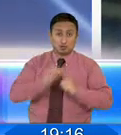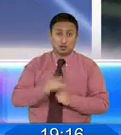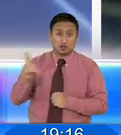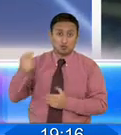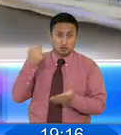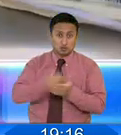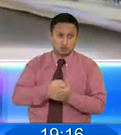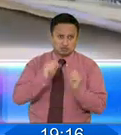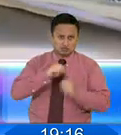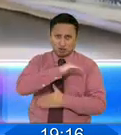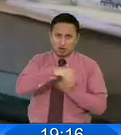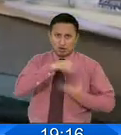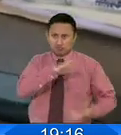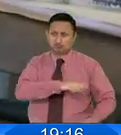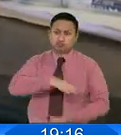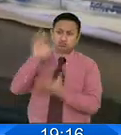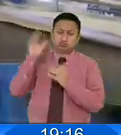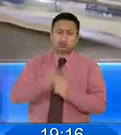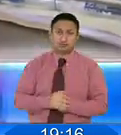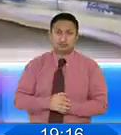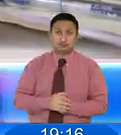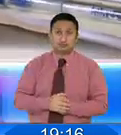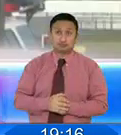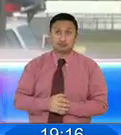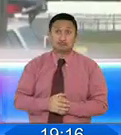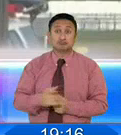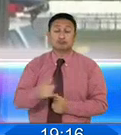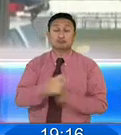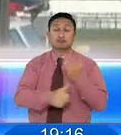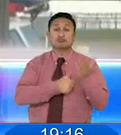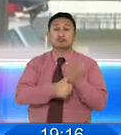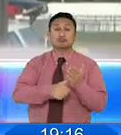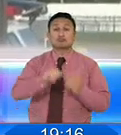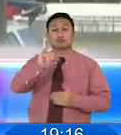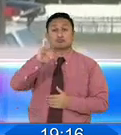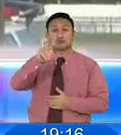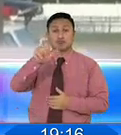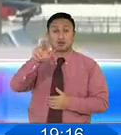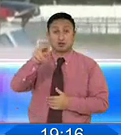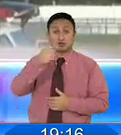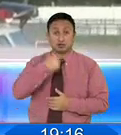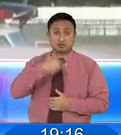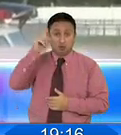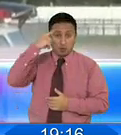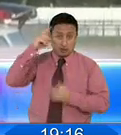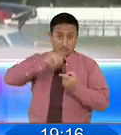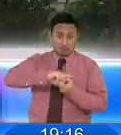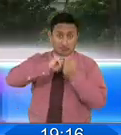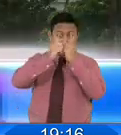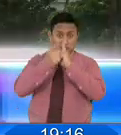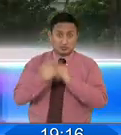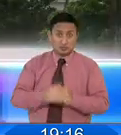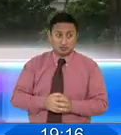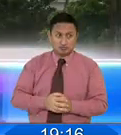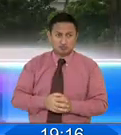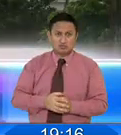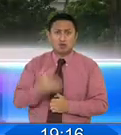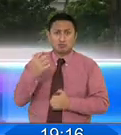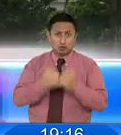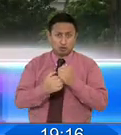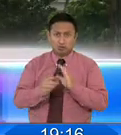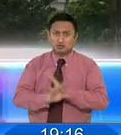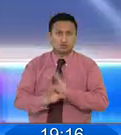adquisitivo. Y esto no estaría lejos de alcanzarse. Según el ministro Ontaneda, incluso el cambio de gobierno estadounidense no afectaría en las